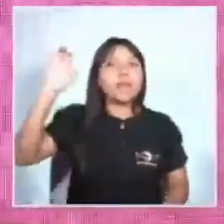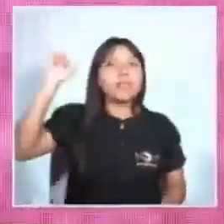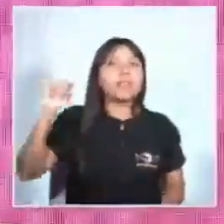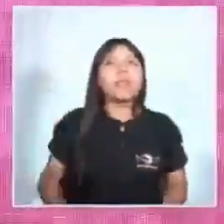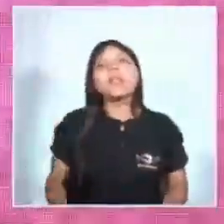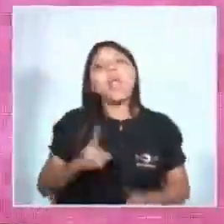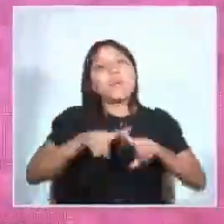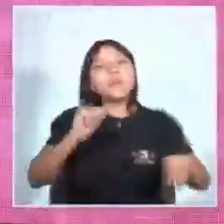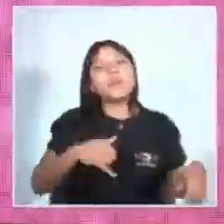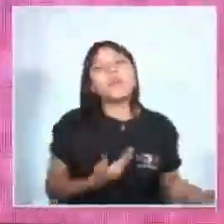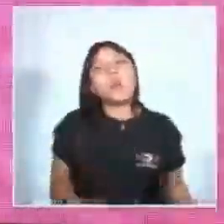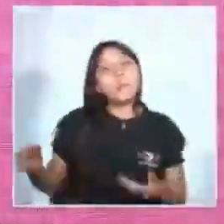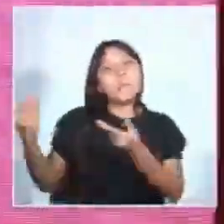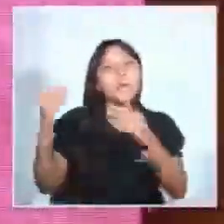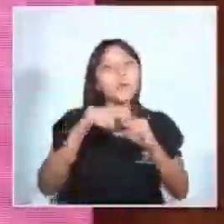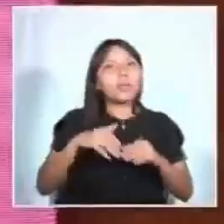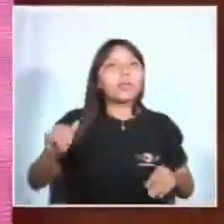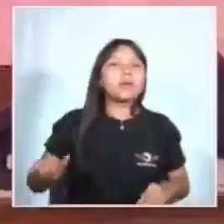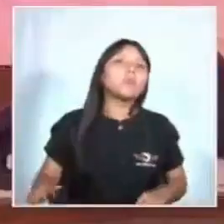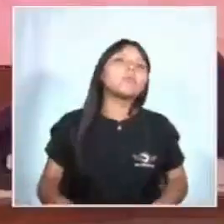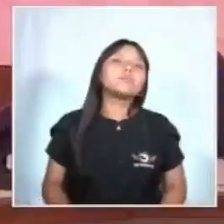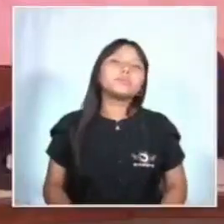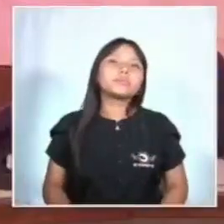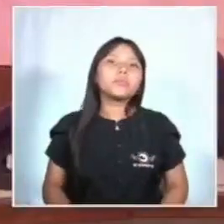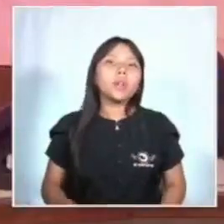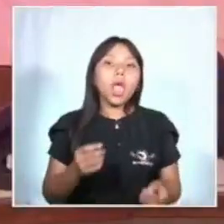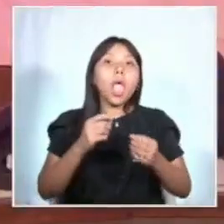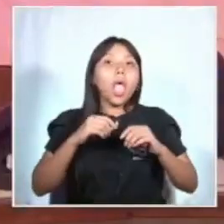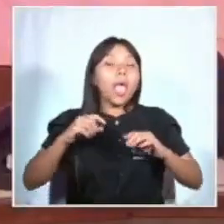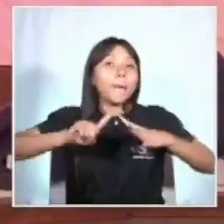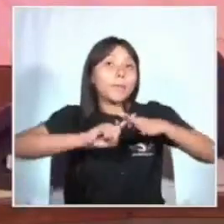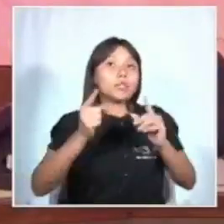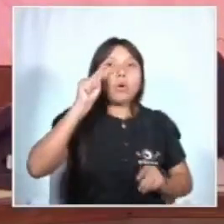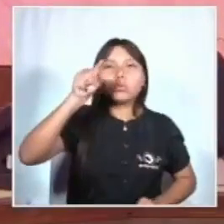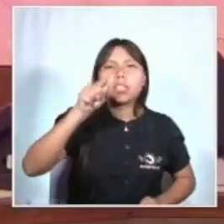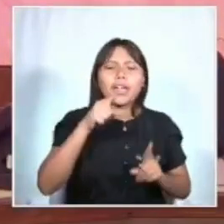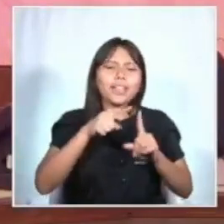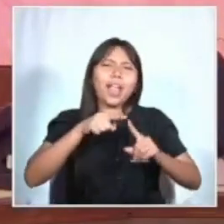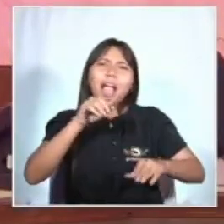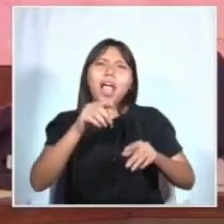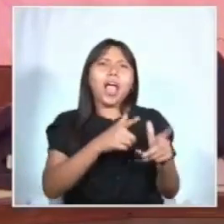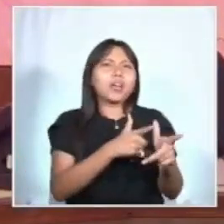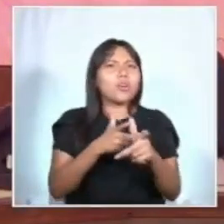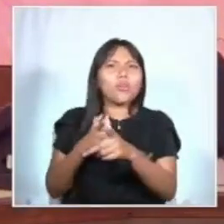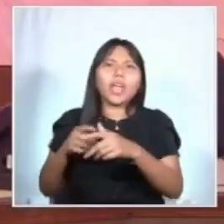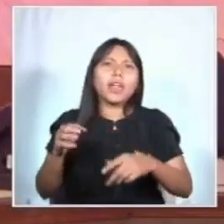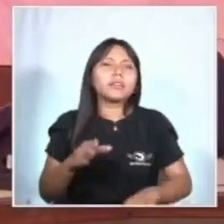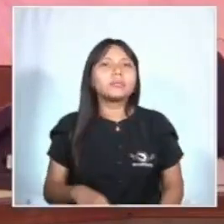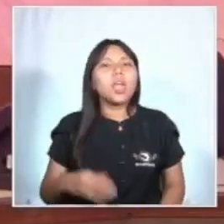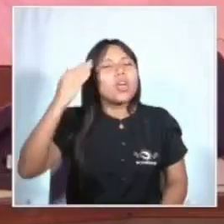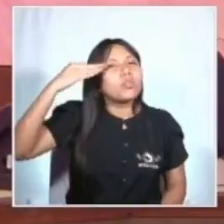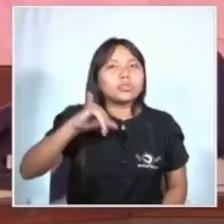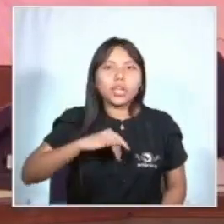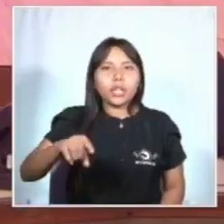misión en la fecha de su nacimiento. Y empezó usted a correr Y probablemente, no sé usted, pero